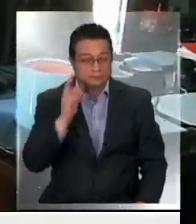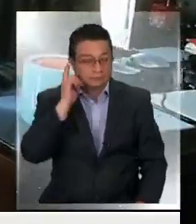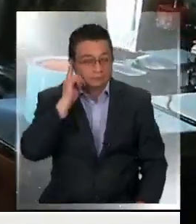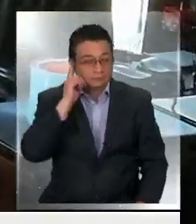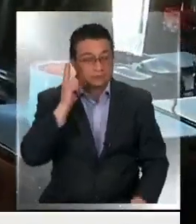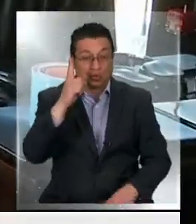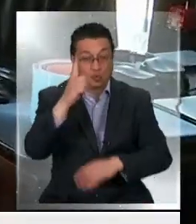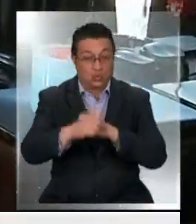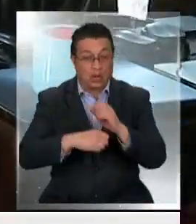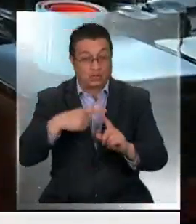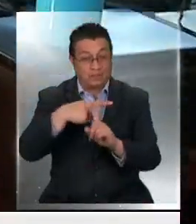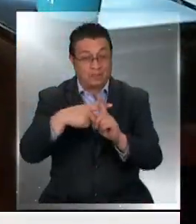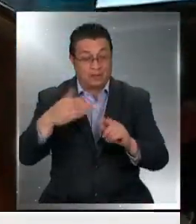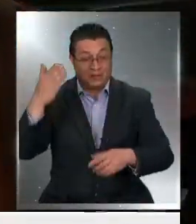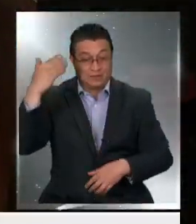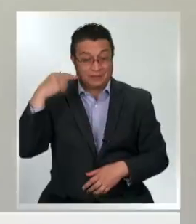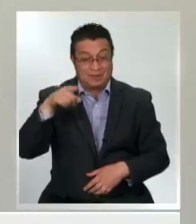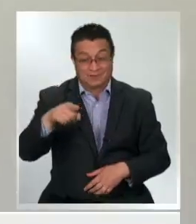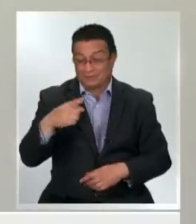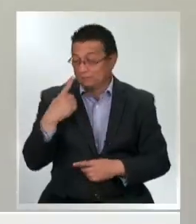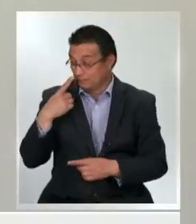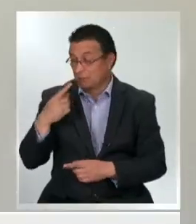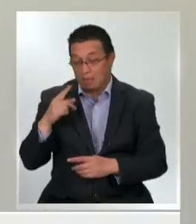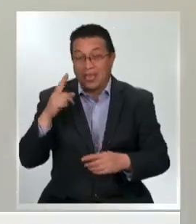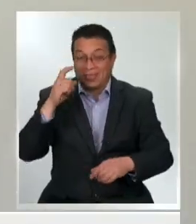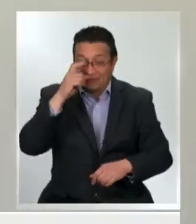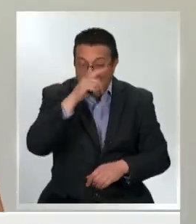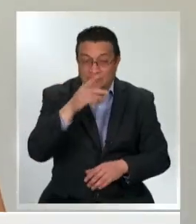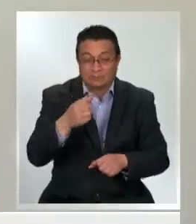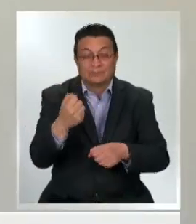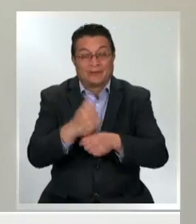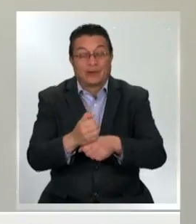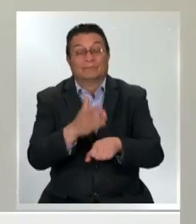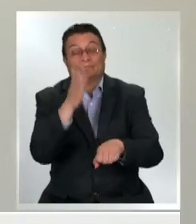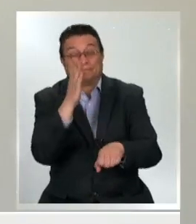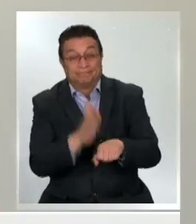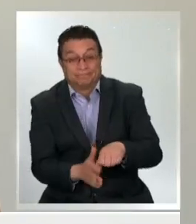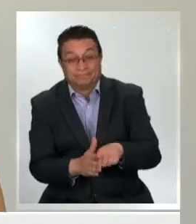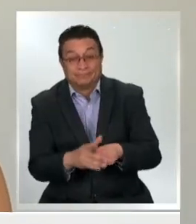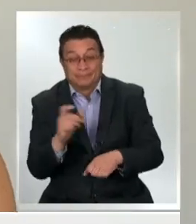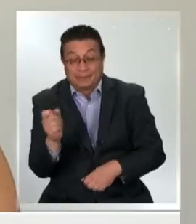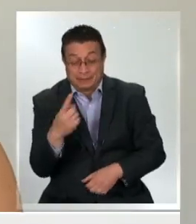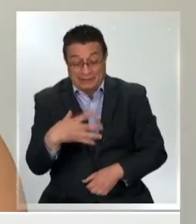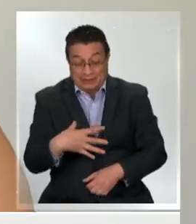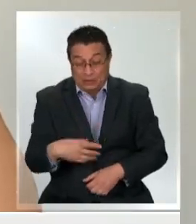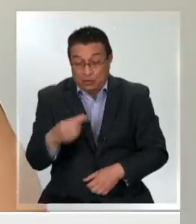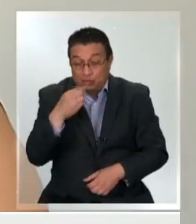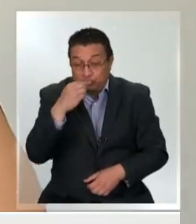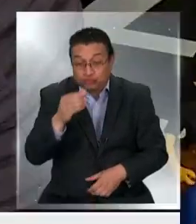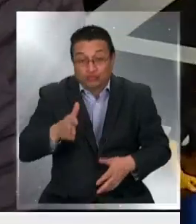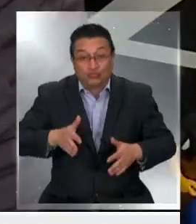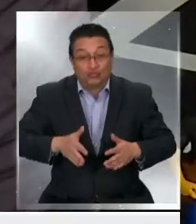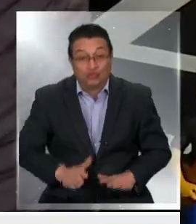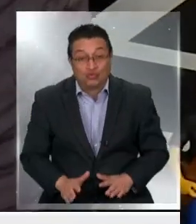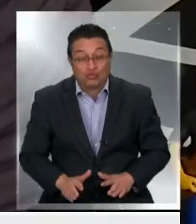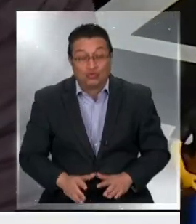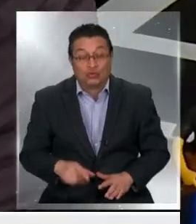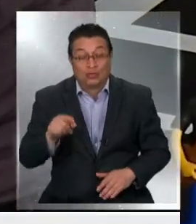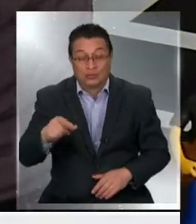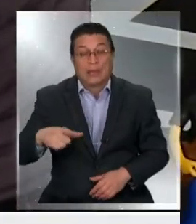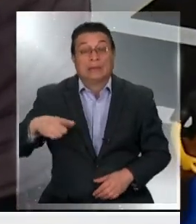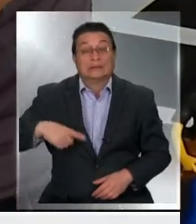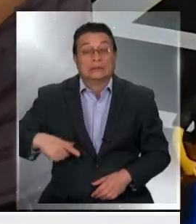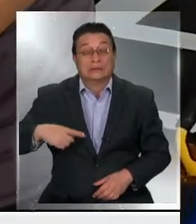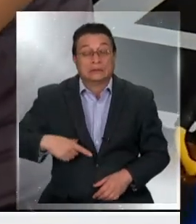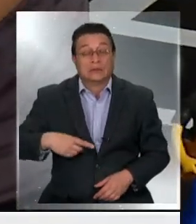Hace un año y medio atrás, Juan Pablo vivía momentos difíciles. Lo echaron del trabajo y su primer hijo estaba por nacer. El tiempo que estuvo